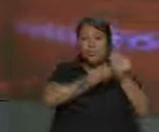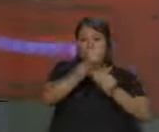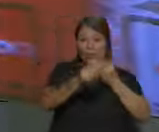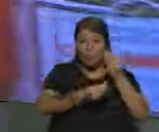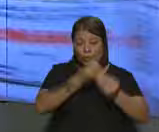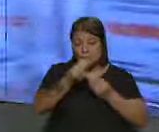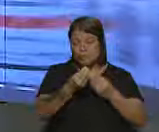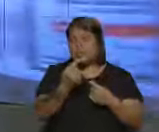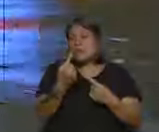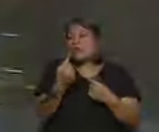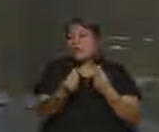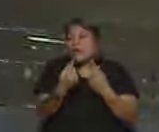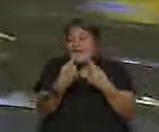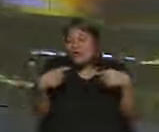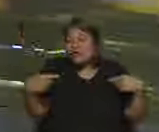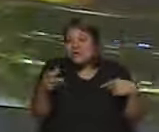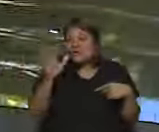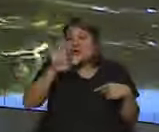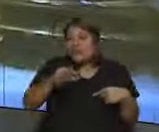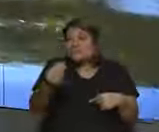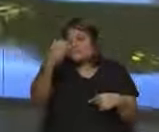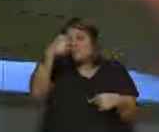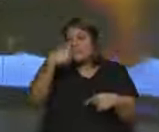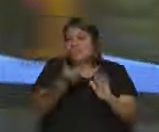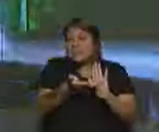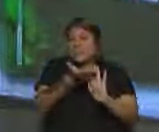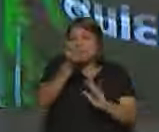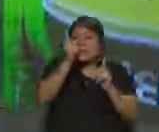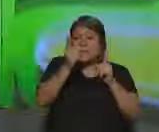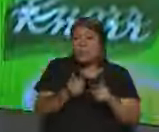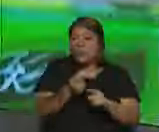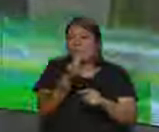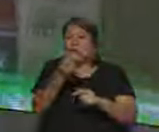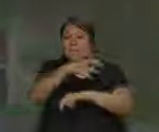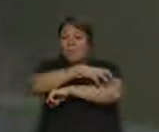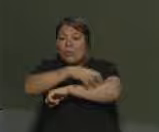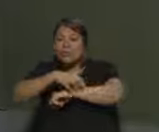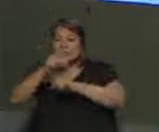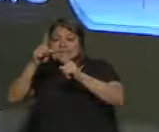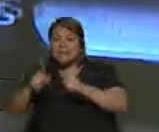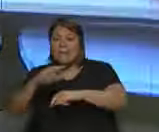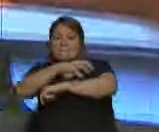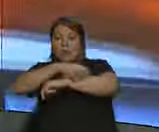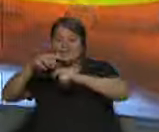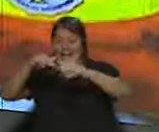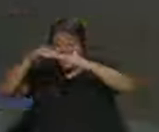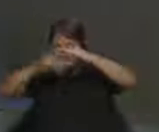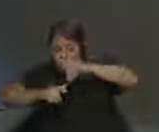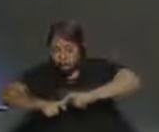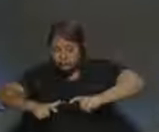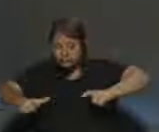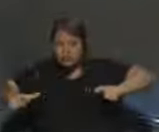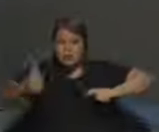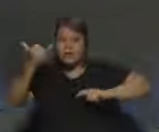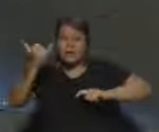consumimos habitualmente como familia en la línea de la pobreza y en la indigencia en la provincia y decíamos atenti porque la argentina se ubica